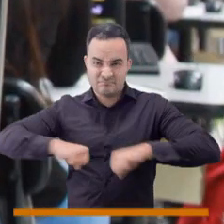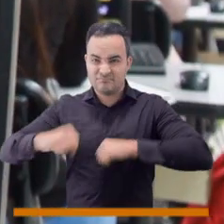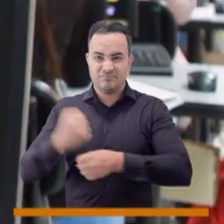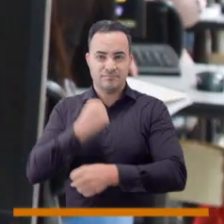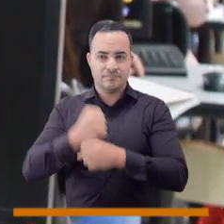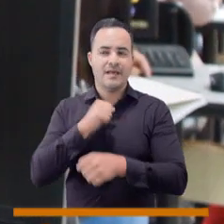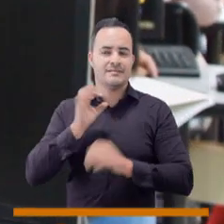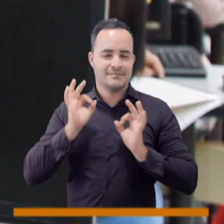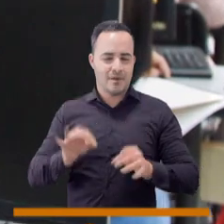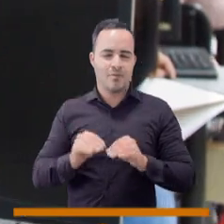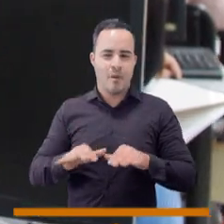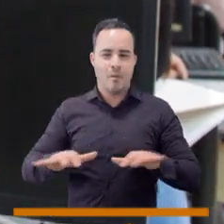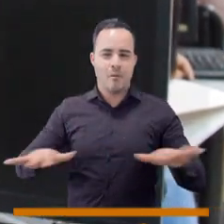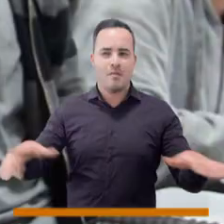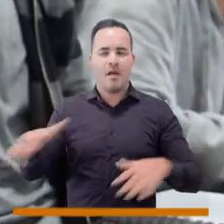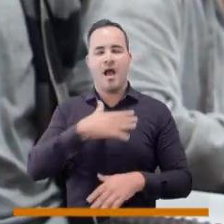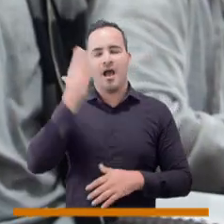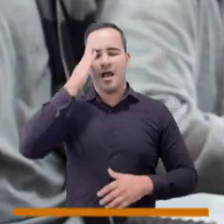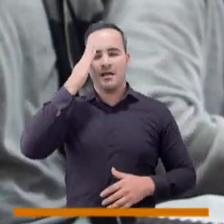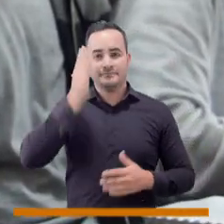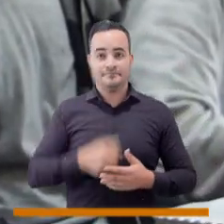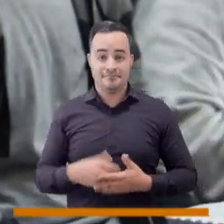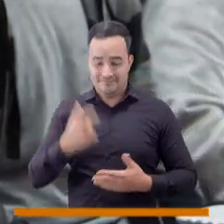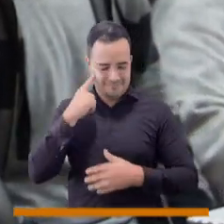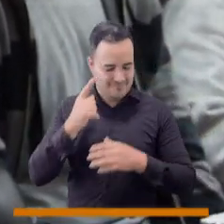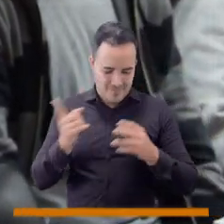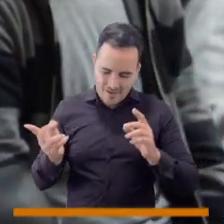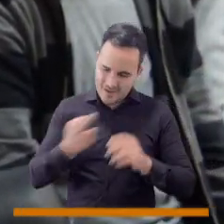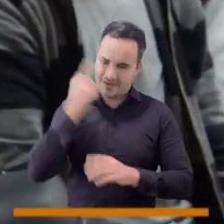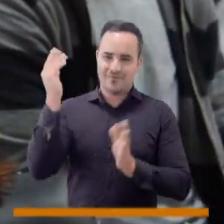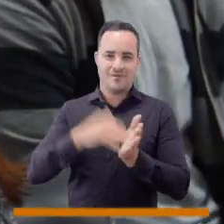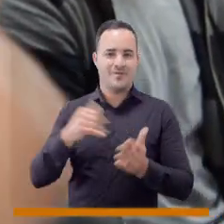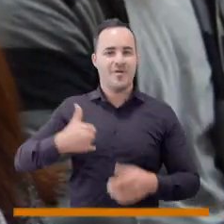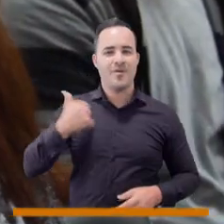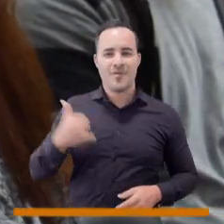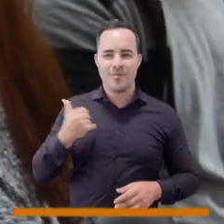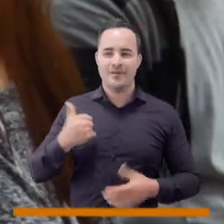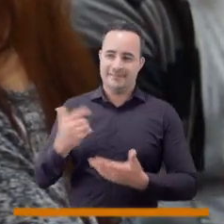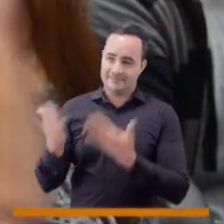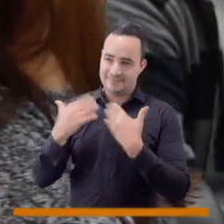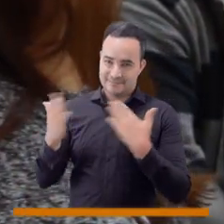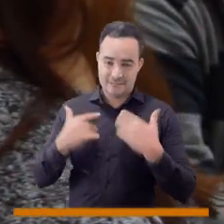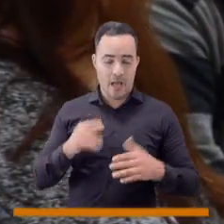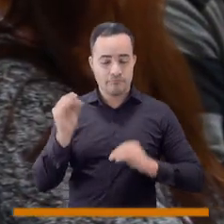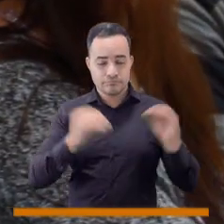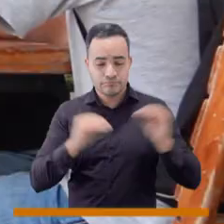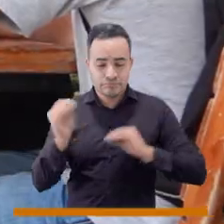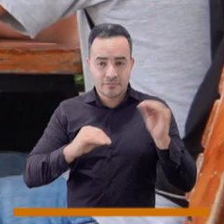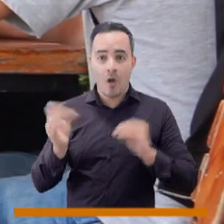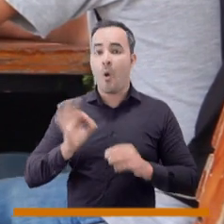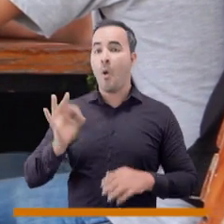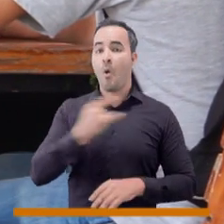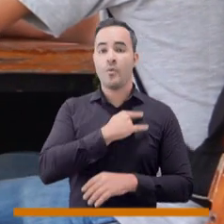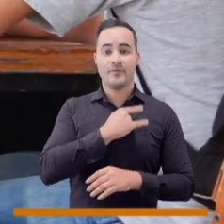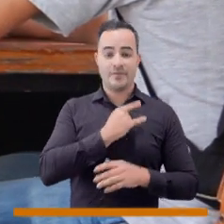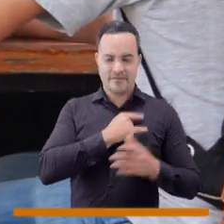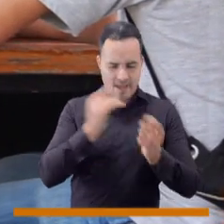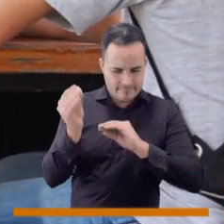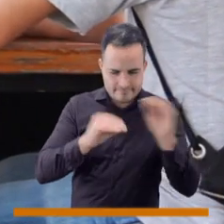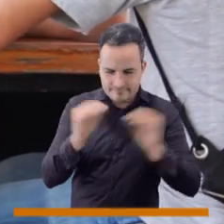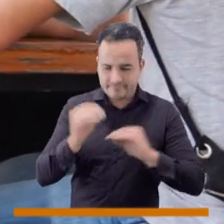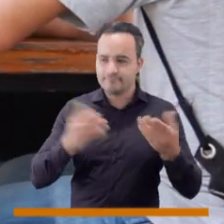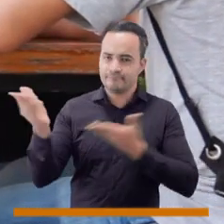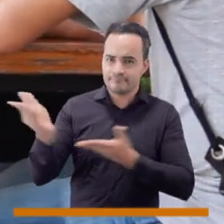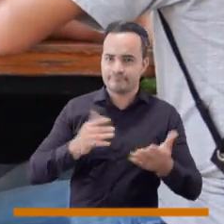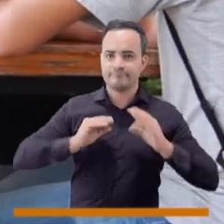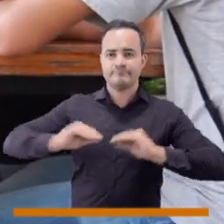que efectivamente, insisto, miren, el tema de los jóvenes es fundamental. Poder traer a los jóvenes, Catherine, a estos desarrollos óptimos, que las universidades,